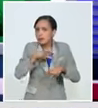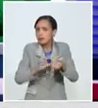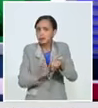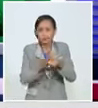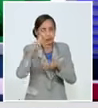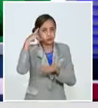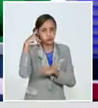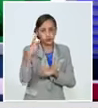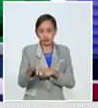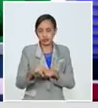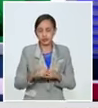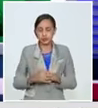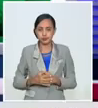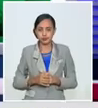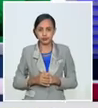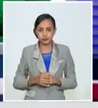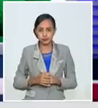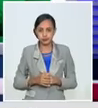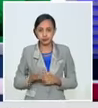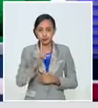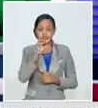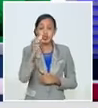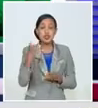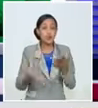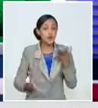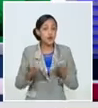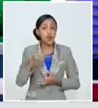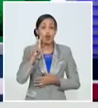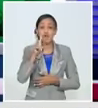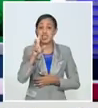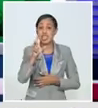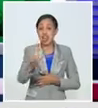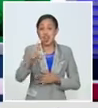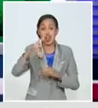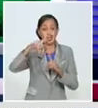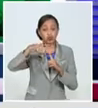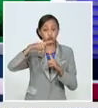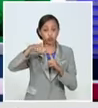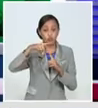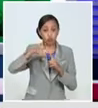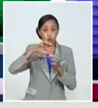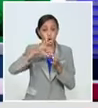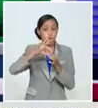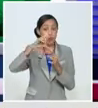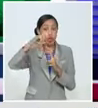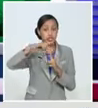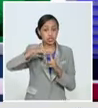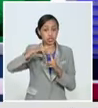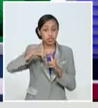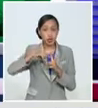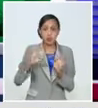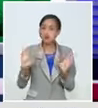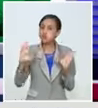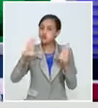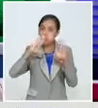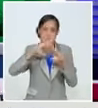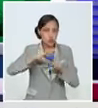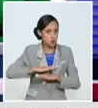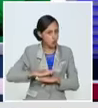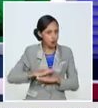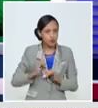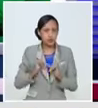Solo Cienfuegos, Villa Clara, Las Tunas y Guantánamo no reportan casos